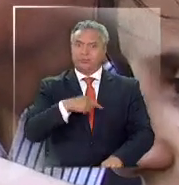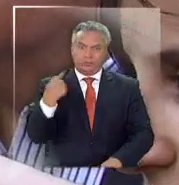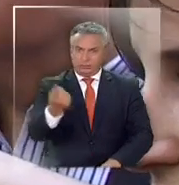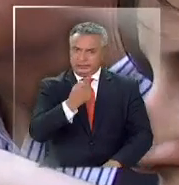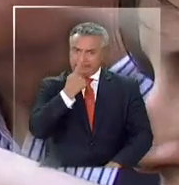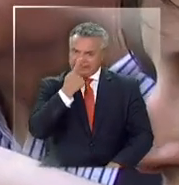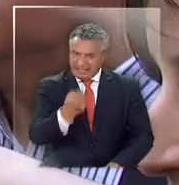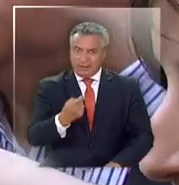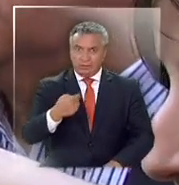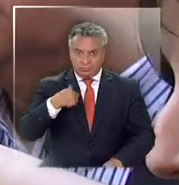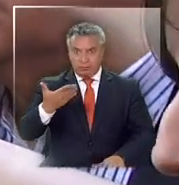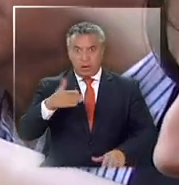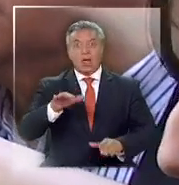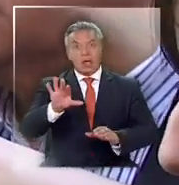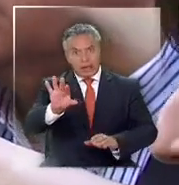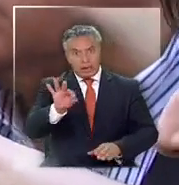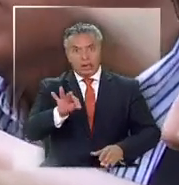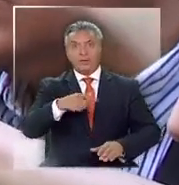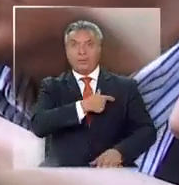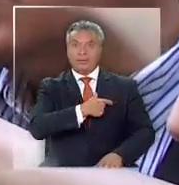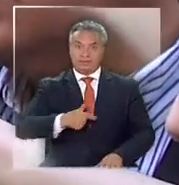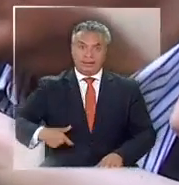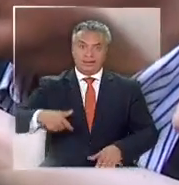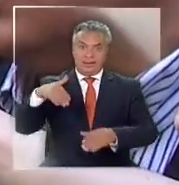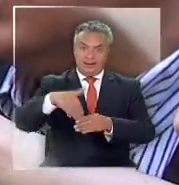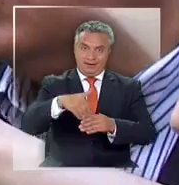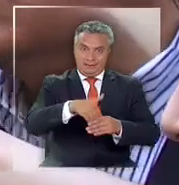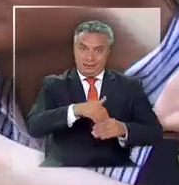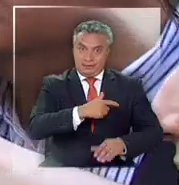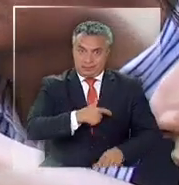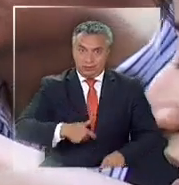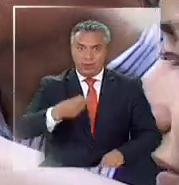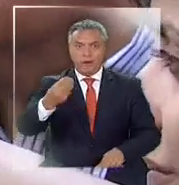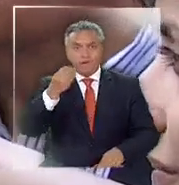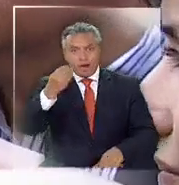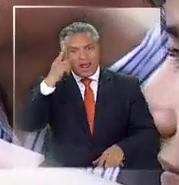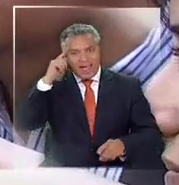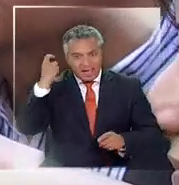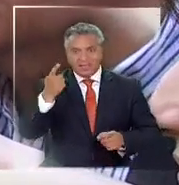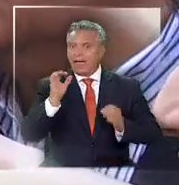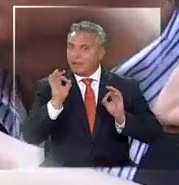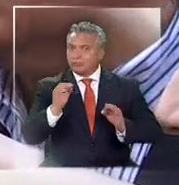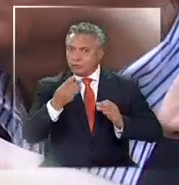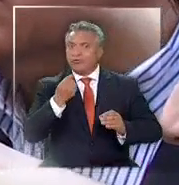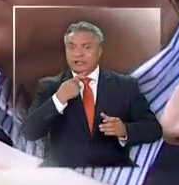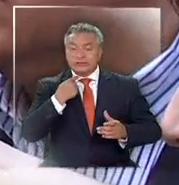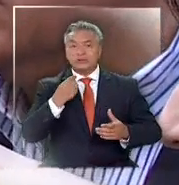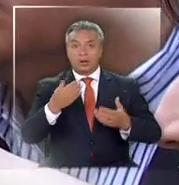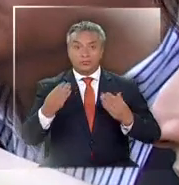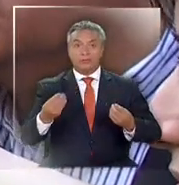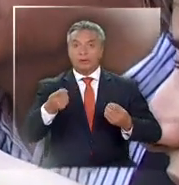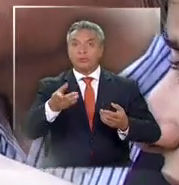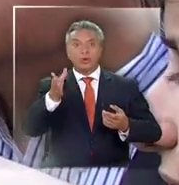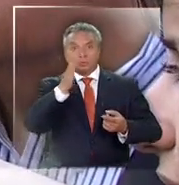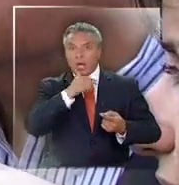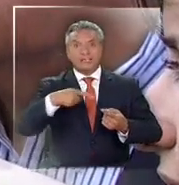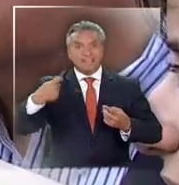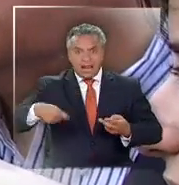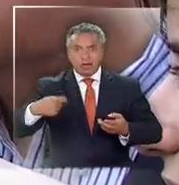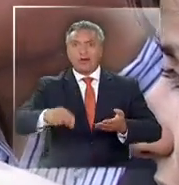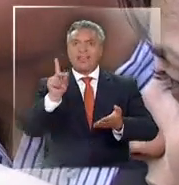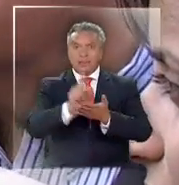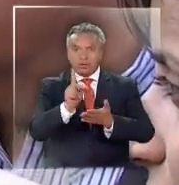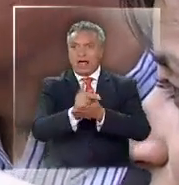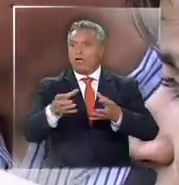lo que estamos eligiendo es presidente de la República. Entonces las buenas ideas, las buenas intenciones, fantástico. Pero si no tiene senadores, diputados,